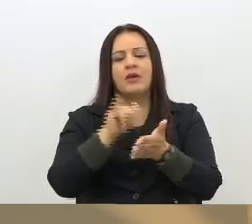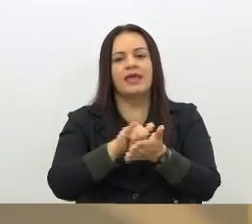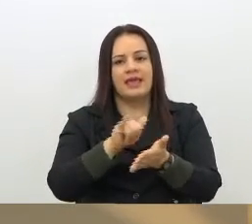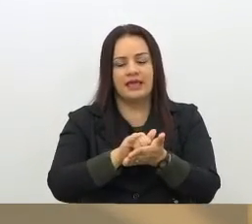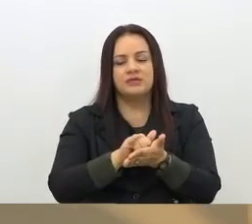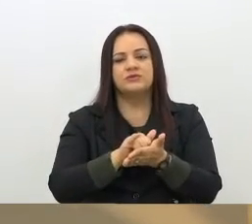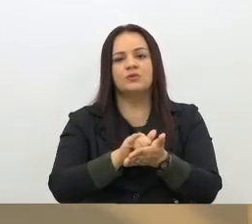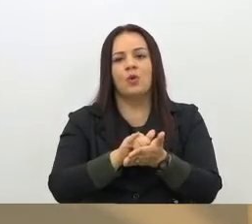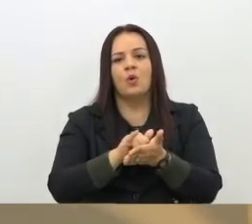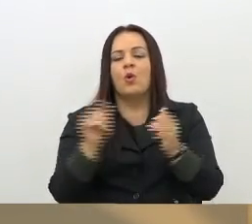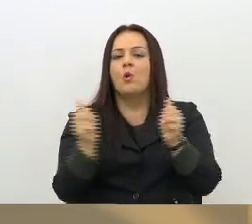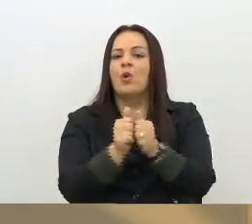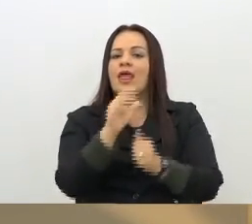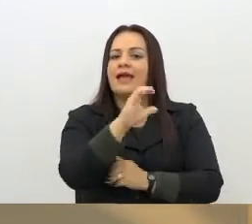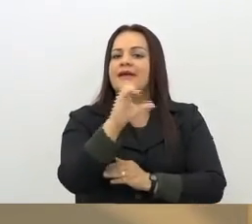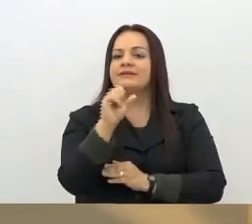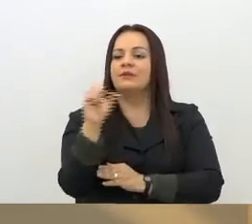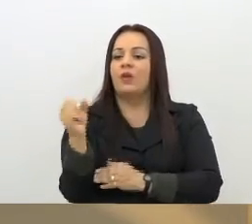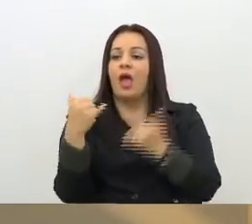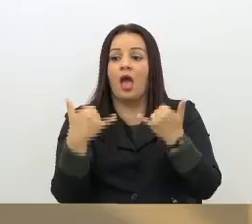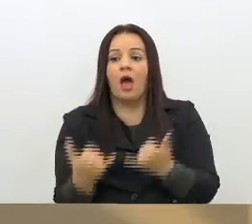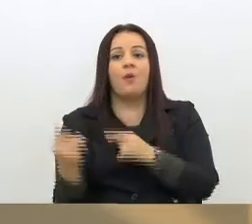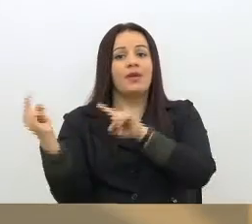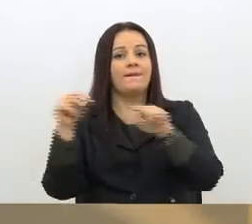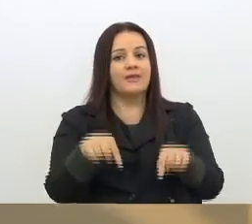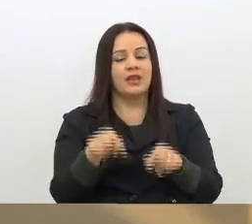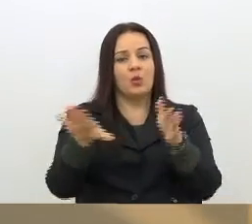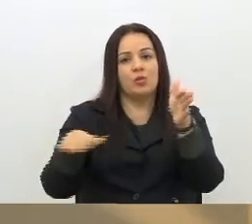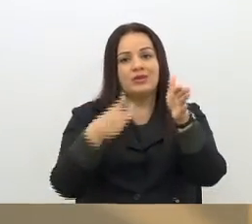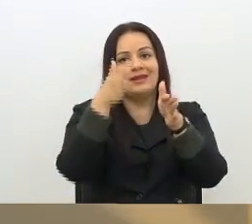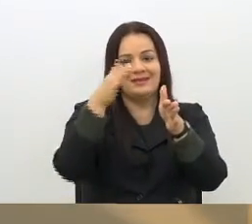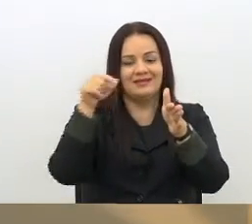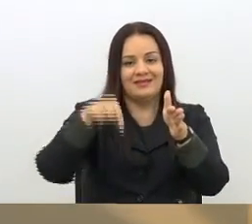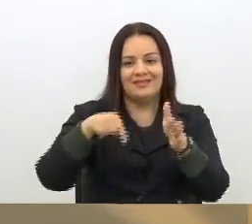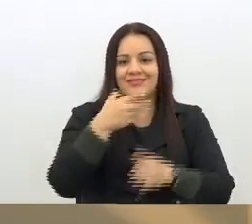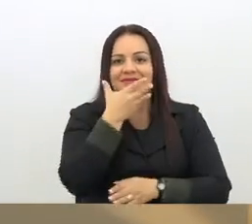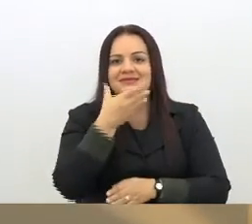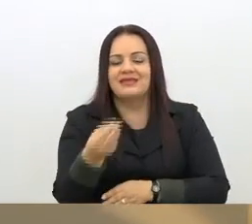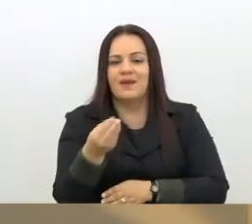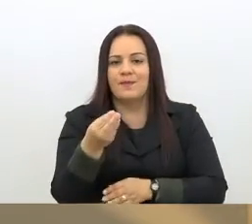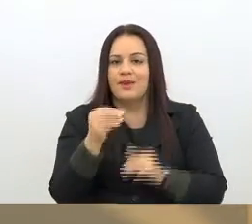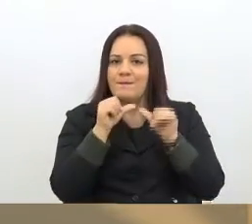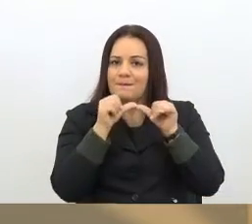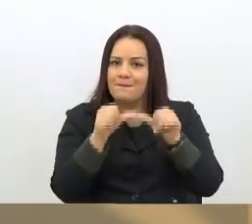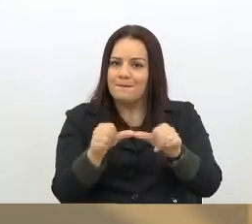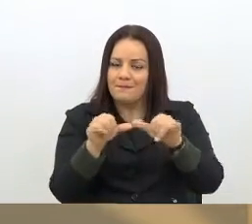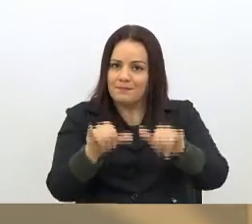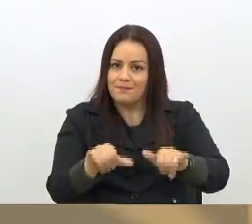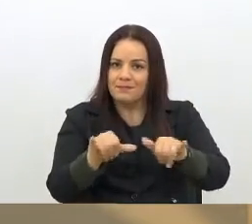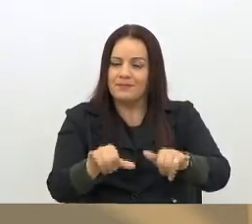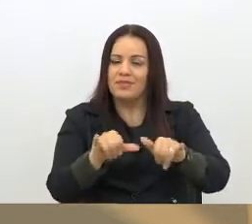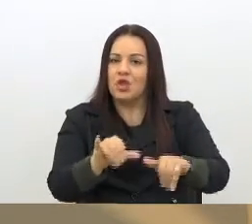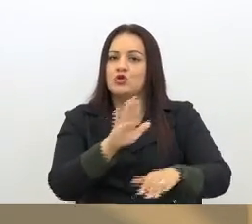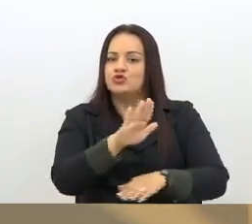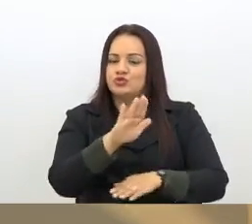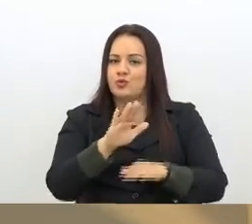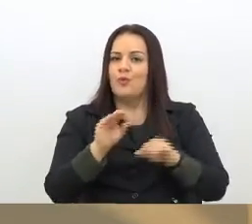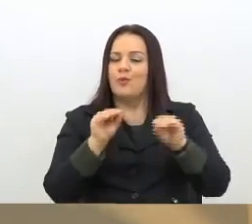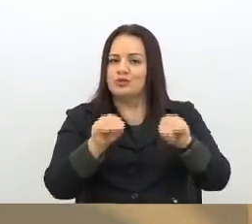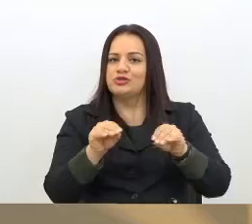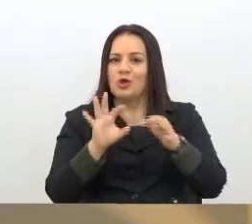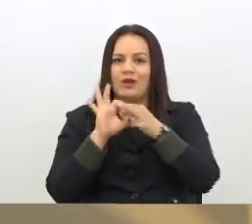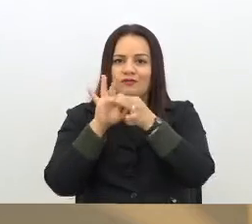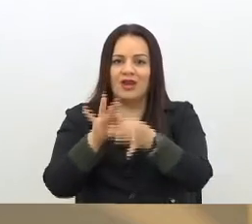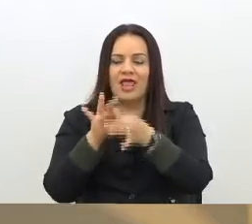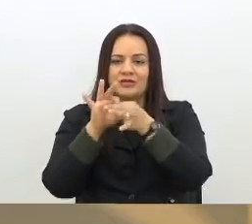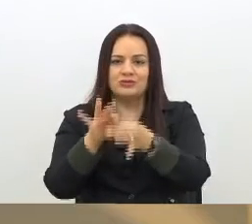Social. Ahora viene la Contraloría en diciembre y mantiene consecuentemente su posición ahora en relación